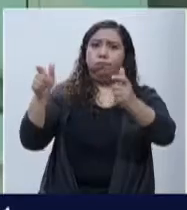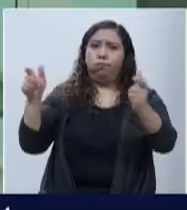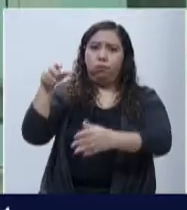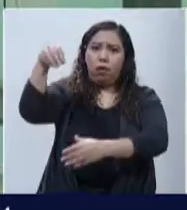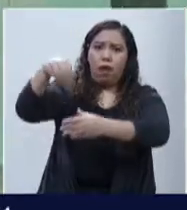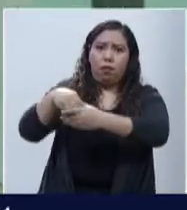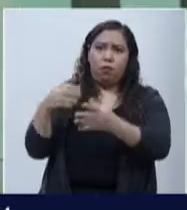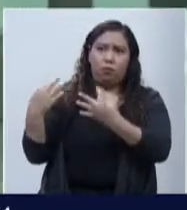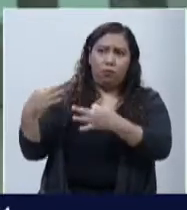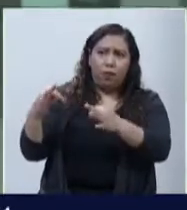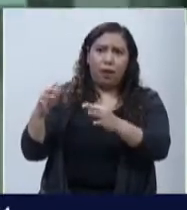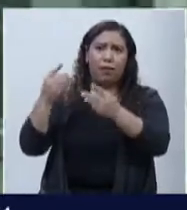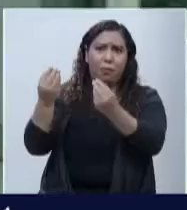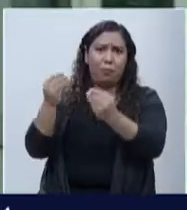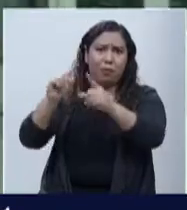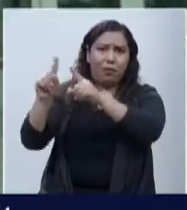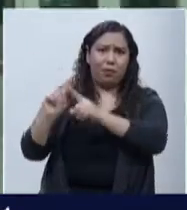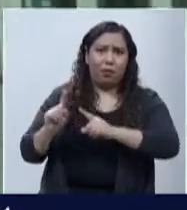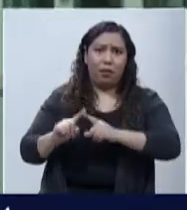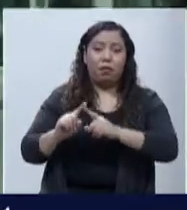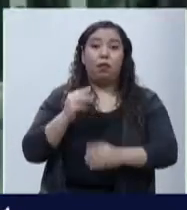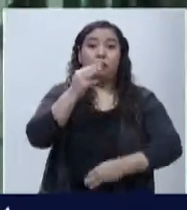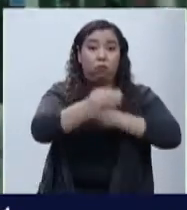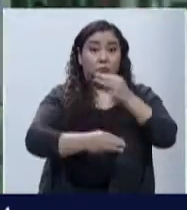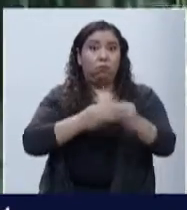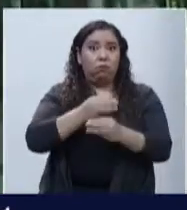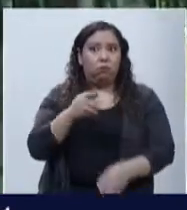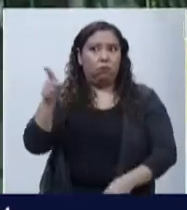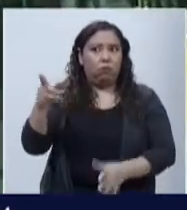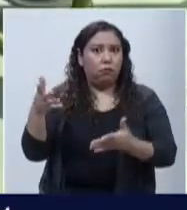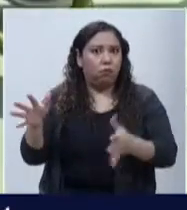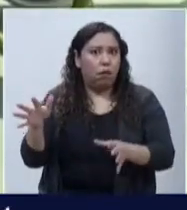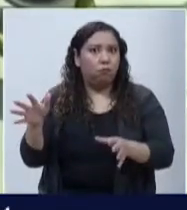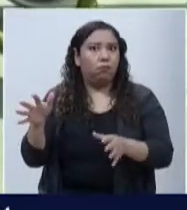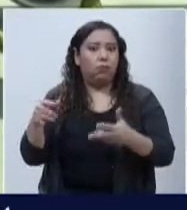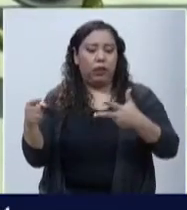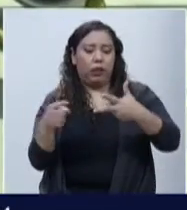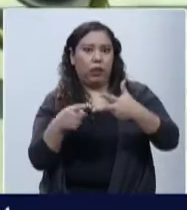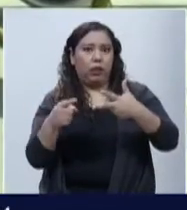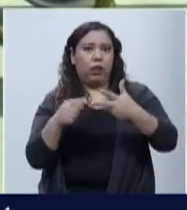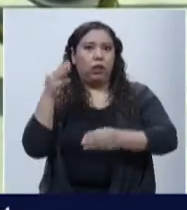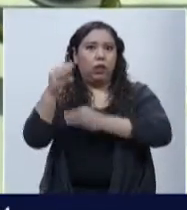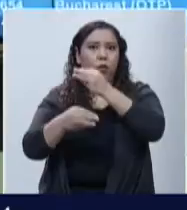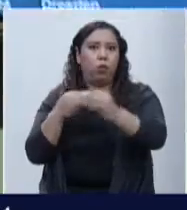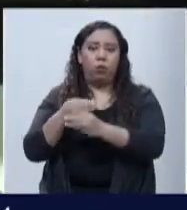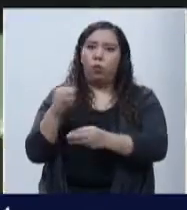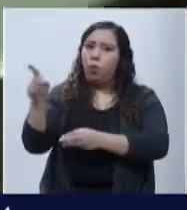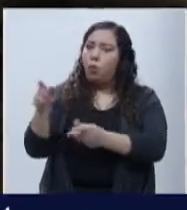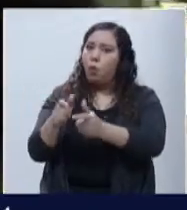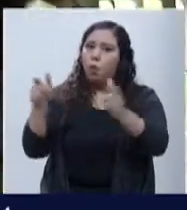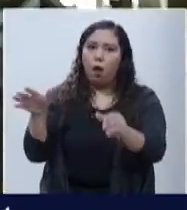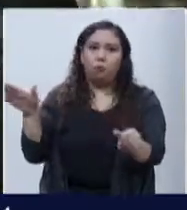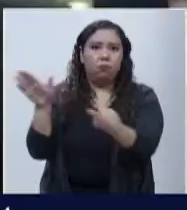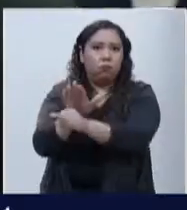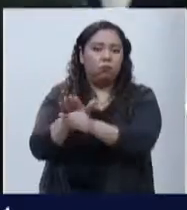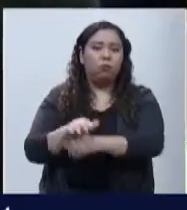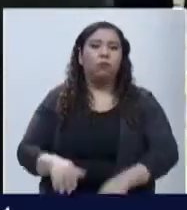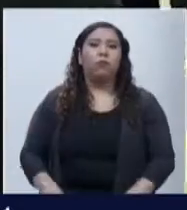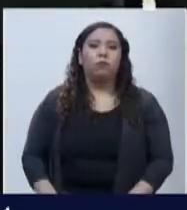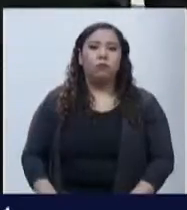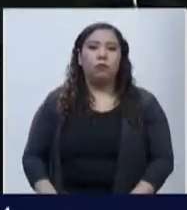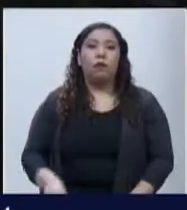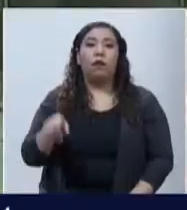uno de los aeropuertos más completos del mundo entonces estamos viendo que para palmerola para honduras esto va a ser